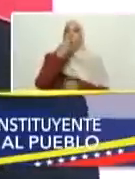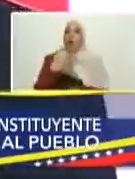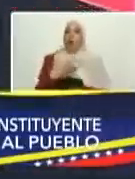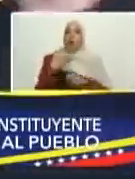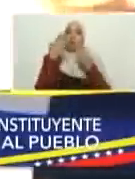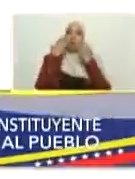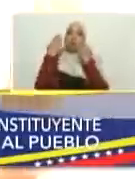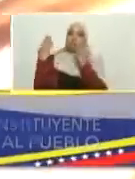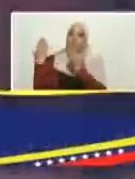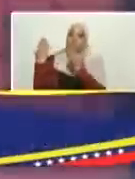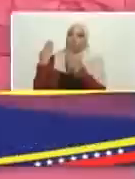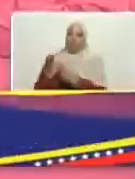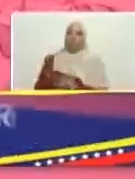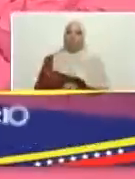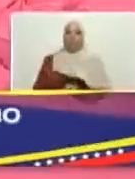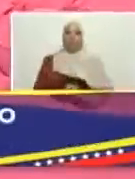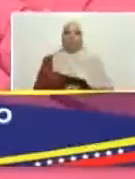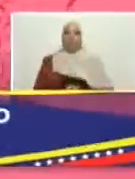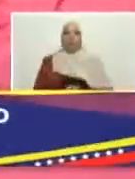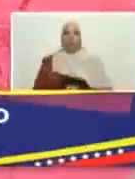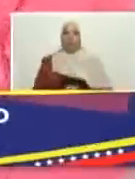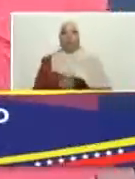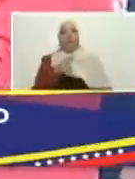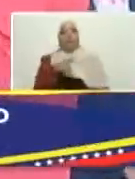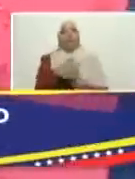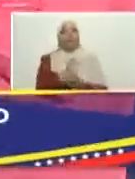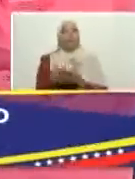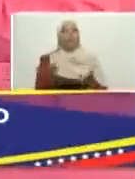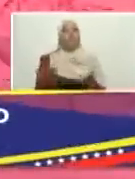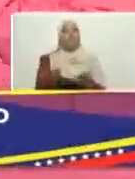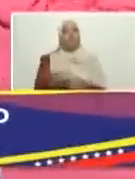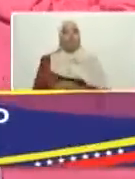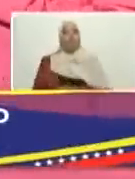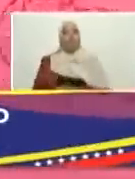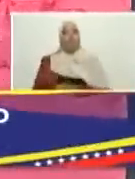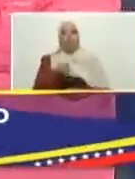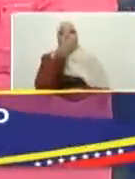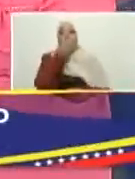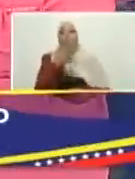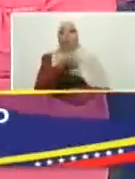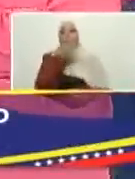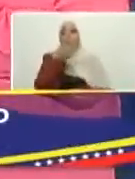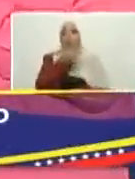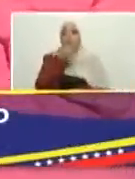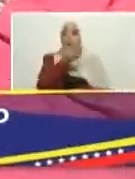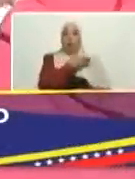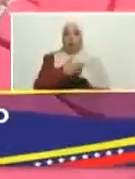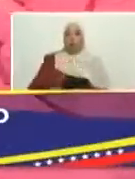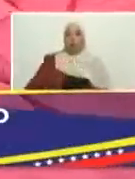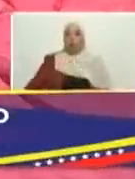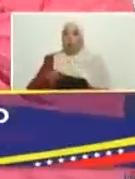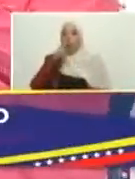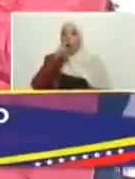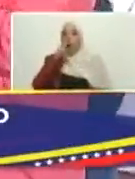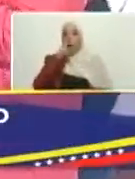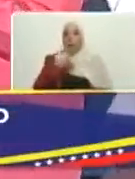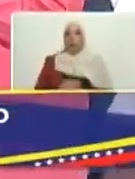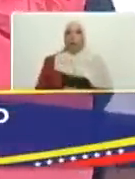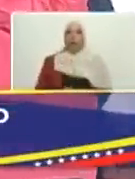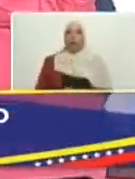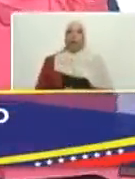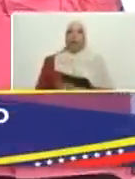Castillo, ¿qué me dice, William? Sanciones. Buenas tardes, presidente. Esta etapa que hemos caracterizado como la etapa